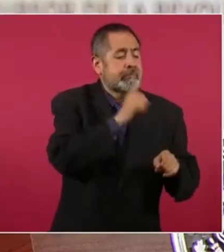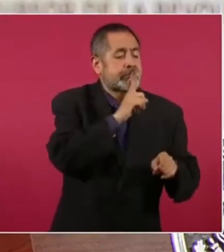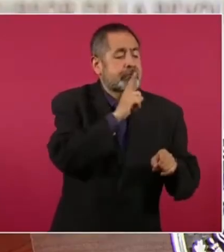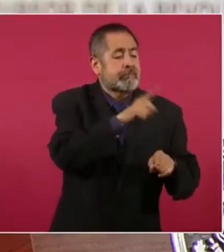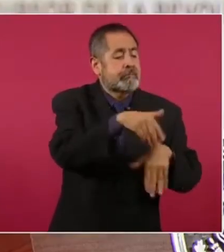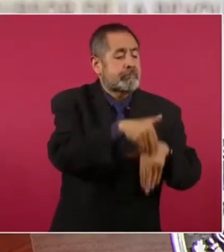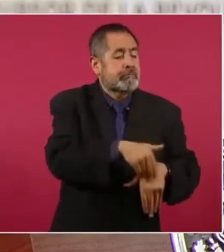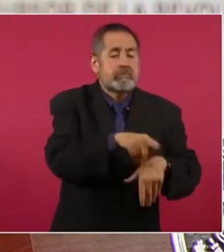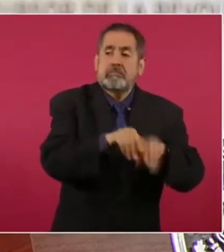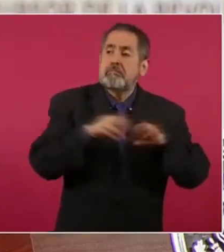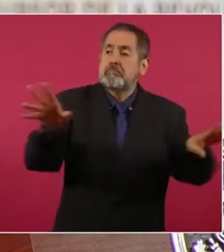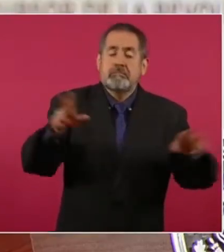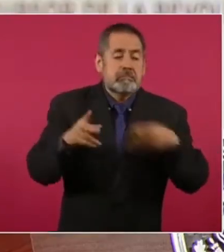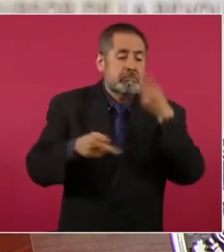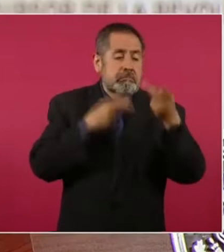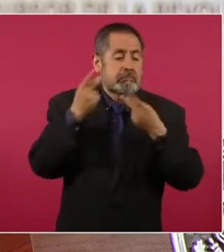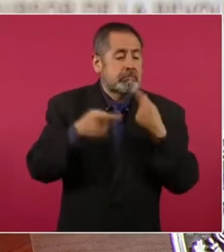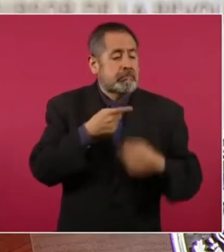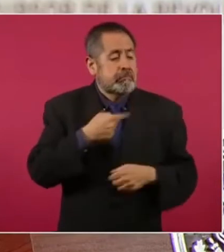no